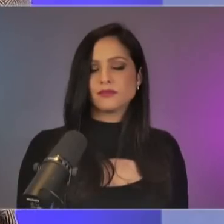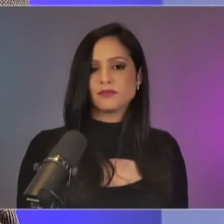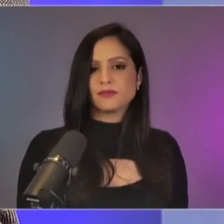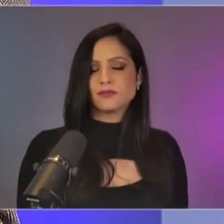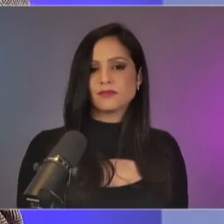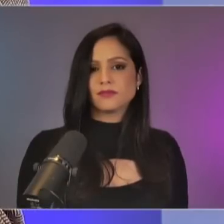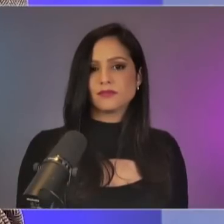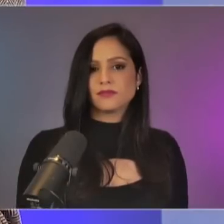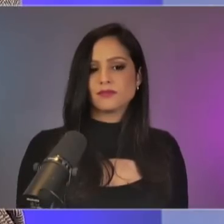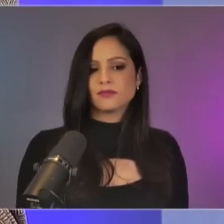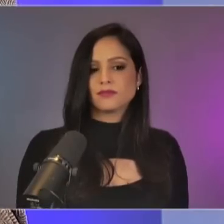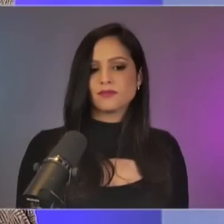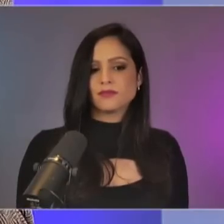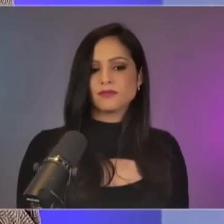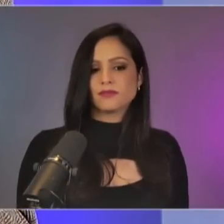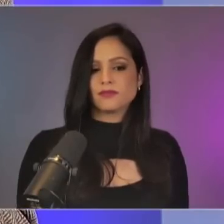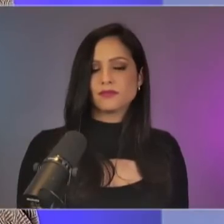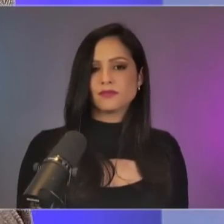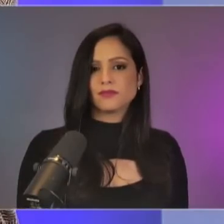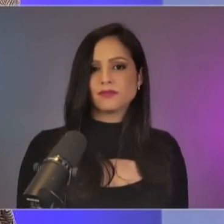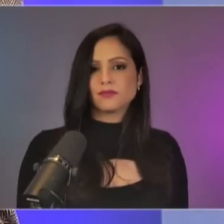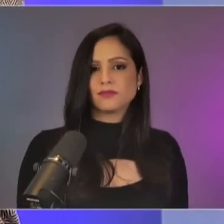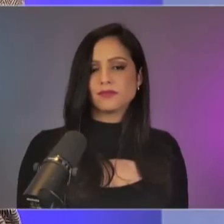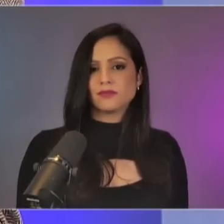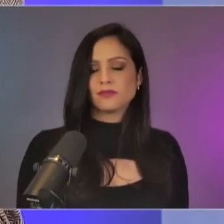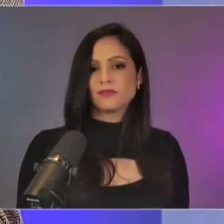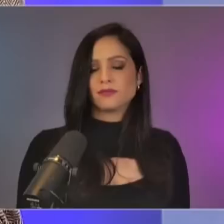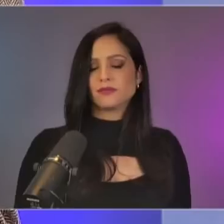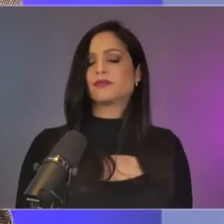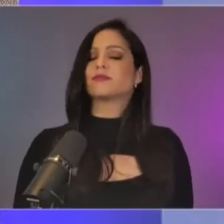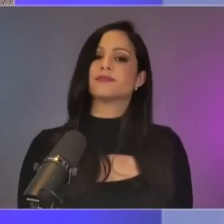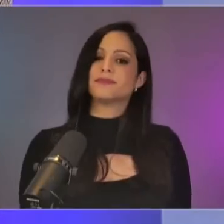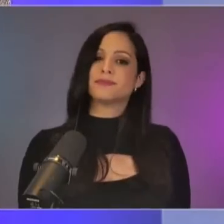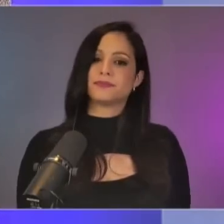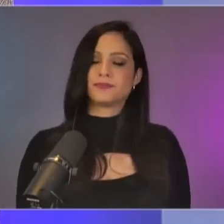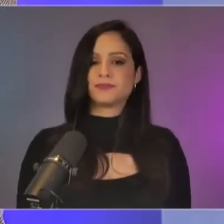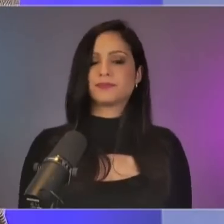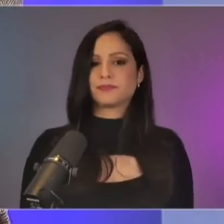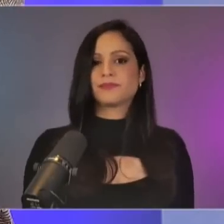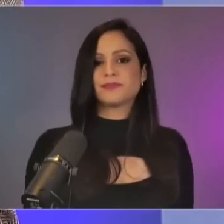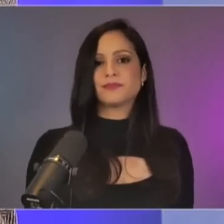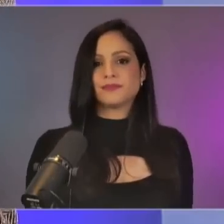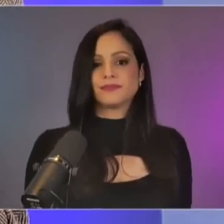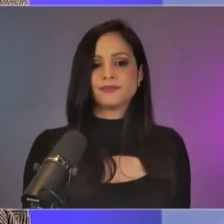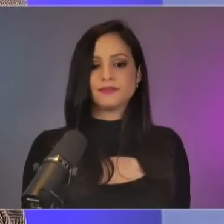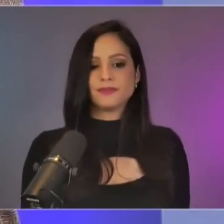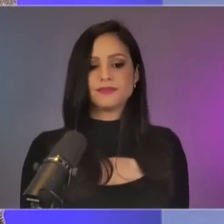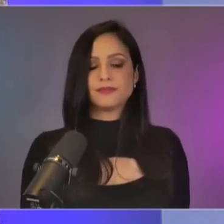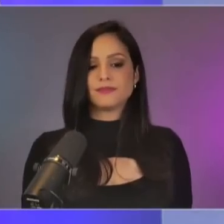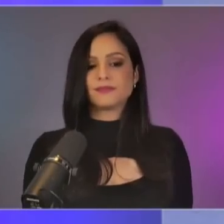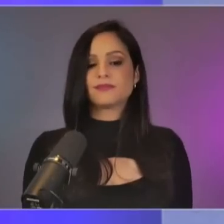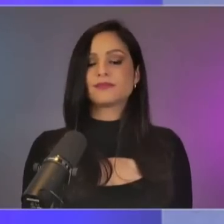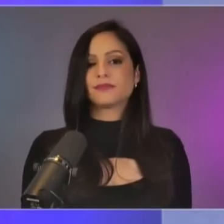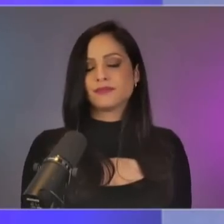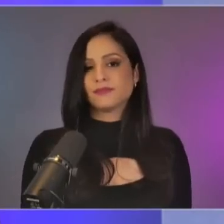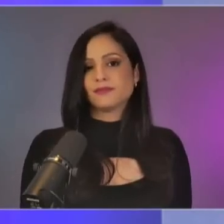significa en este caso la armonía va a depender de cada una de las personas de las tendencias de la moda de lo que nosotros entendemos